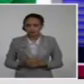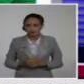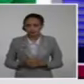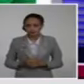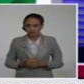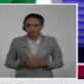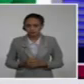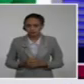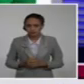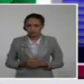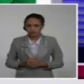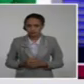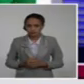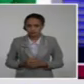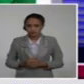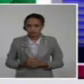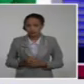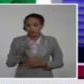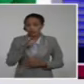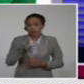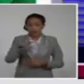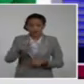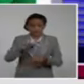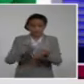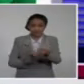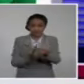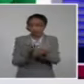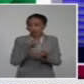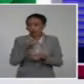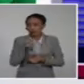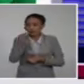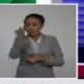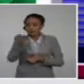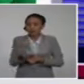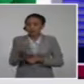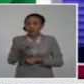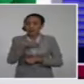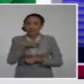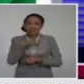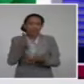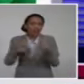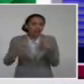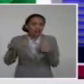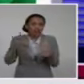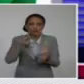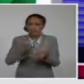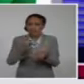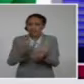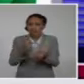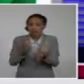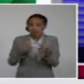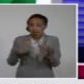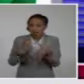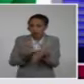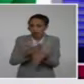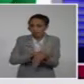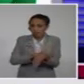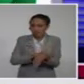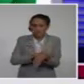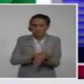con comorbilidades, pues muchas veces la evolución termina con un desenlace